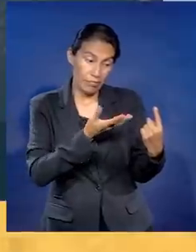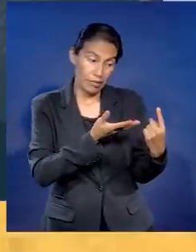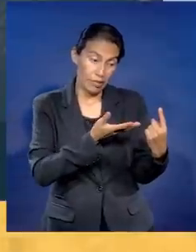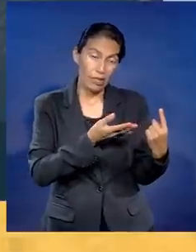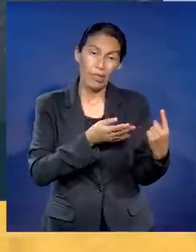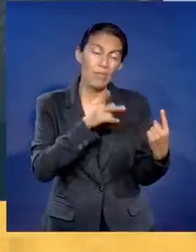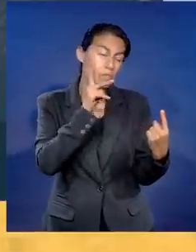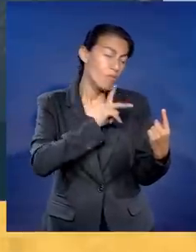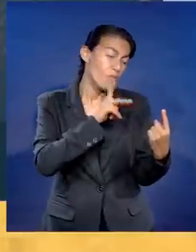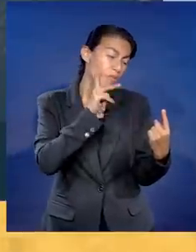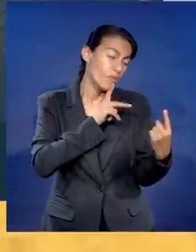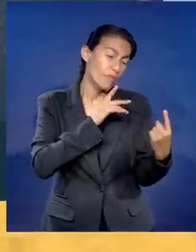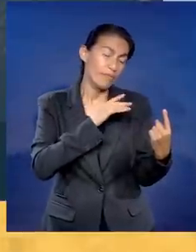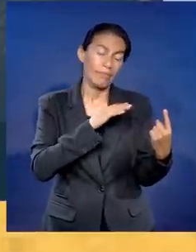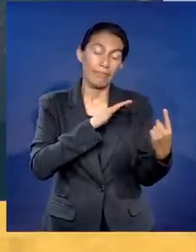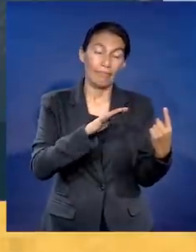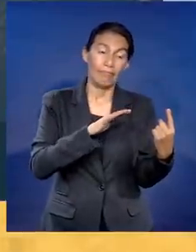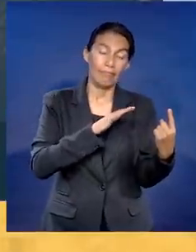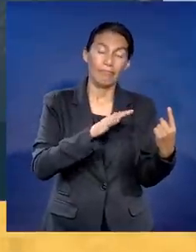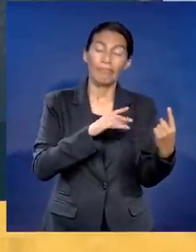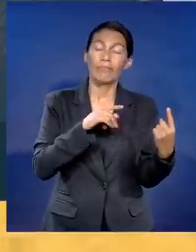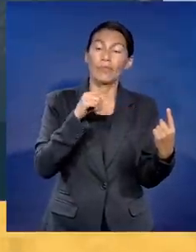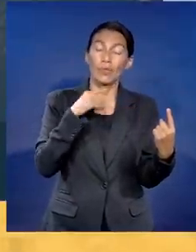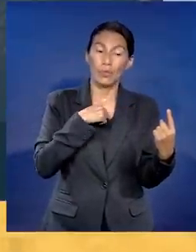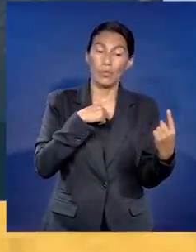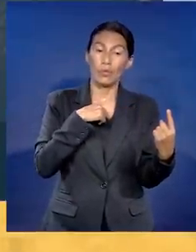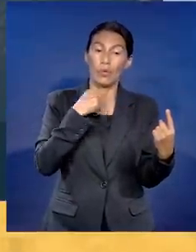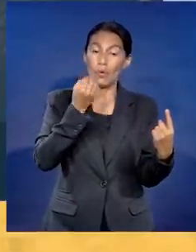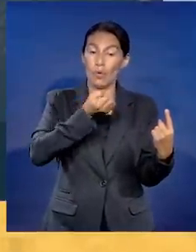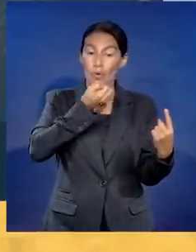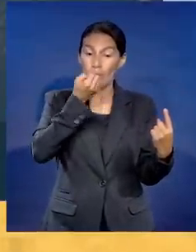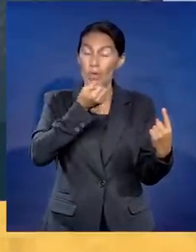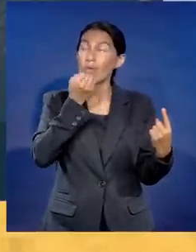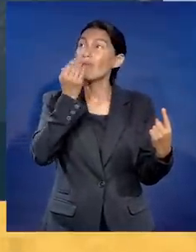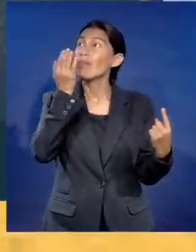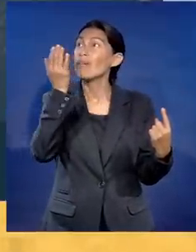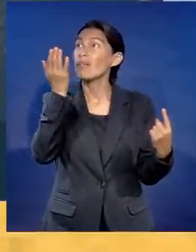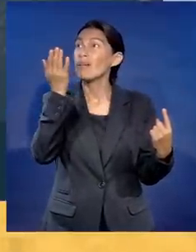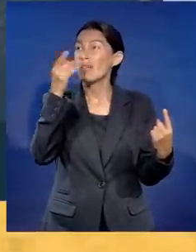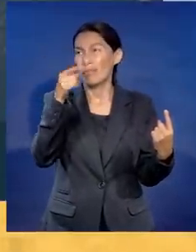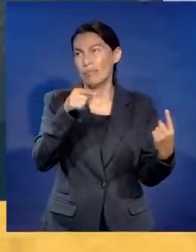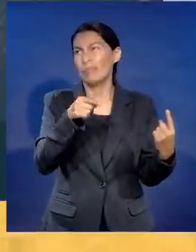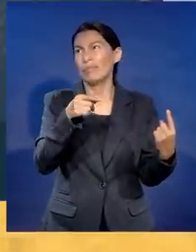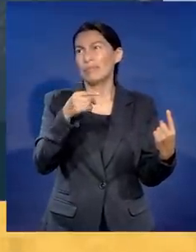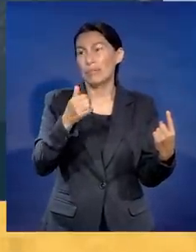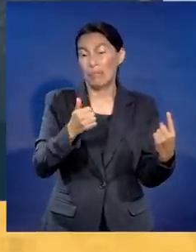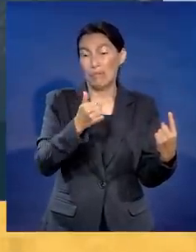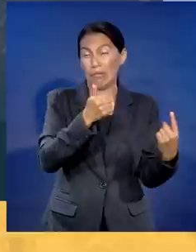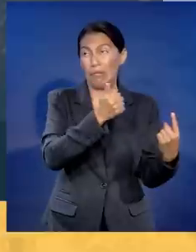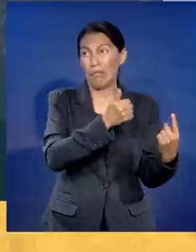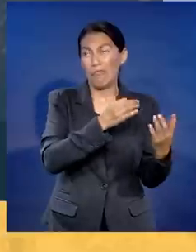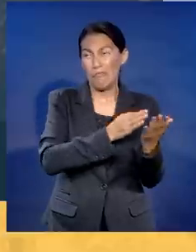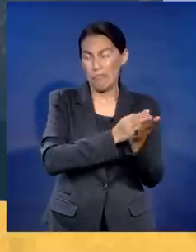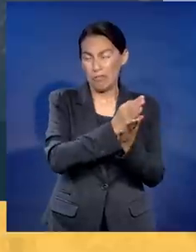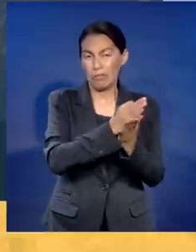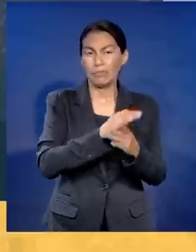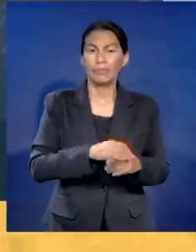ti que tu fe no falte. Y tú, una vez vuelto, confirma a tus